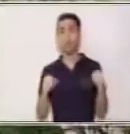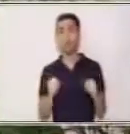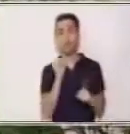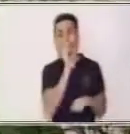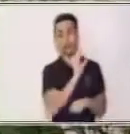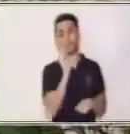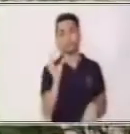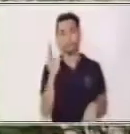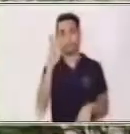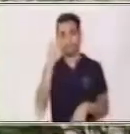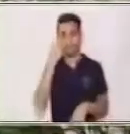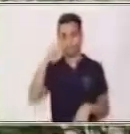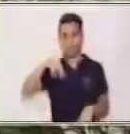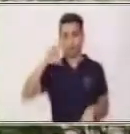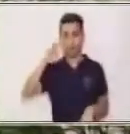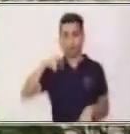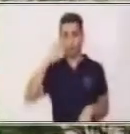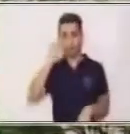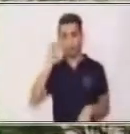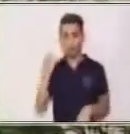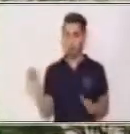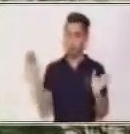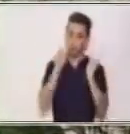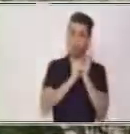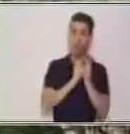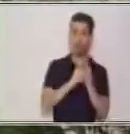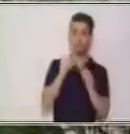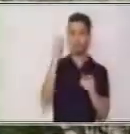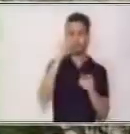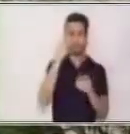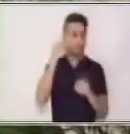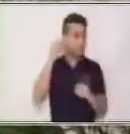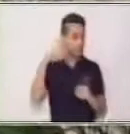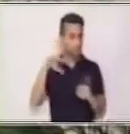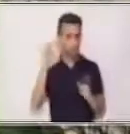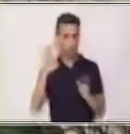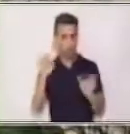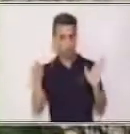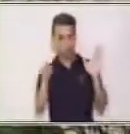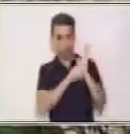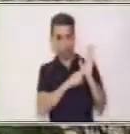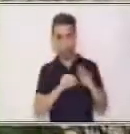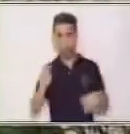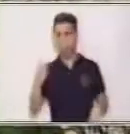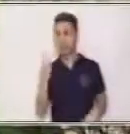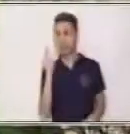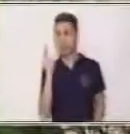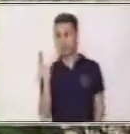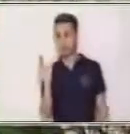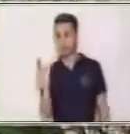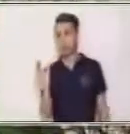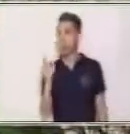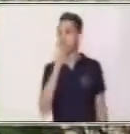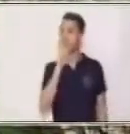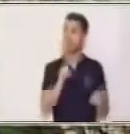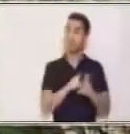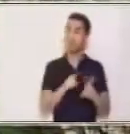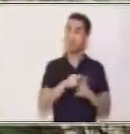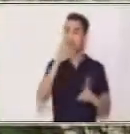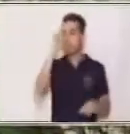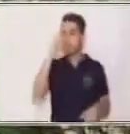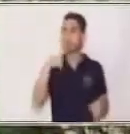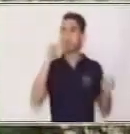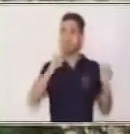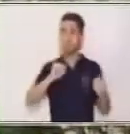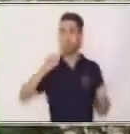perfecto aplicando un signo negativo en el segundo término. También aprendimos que se